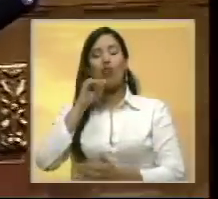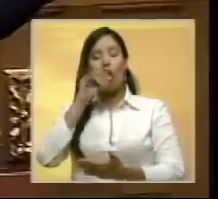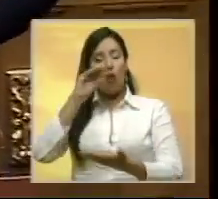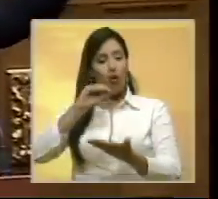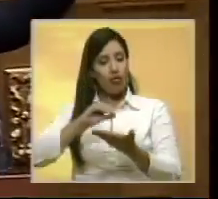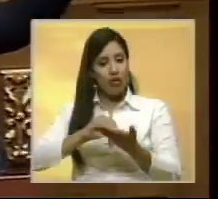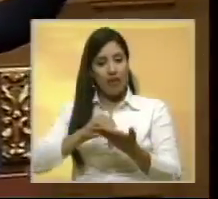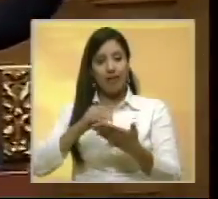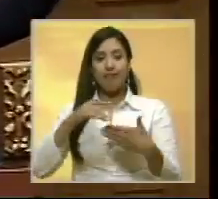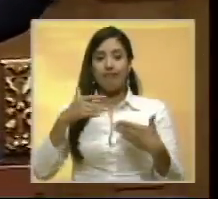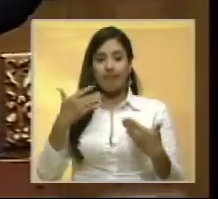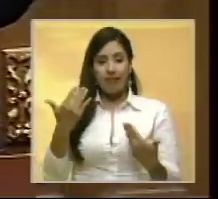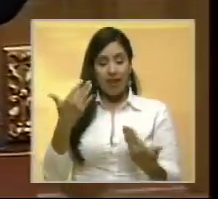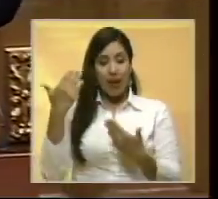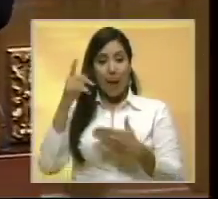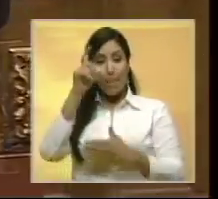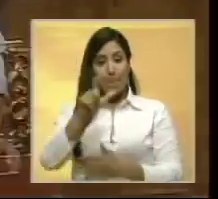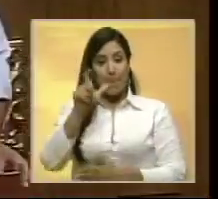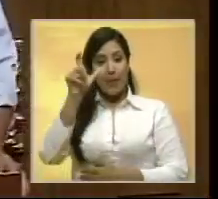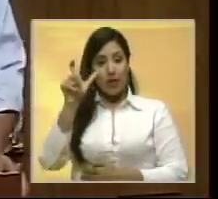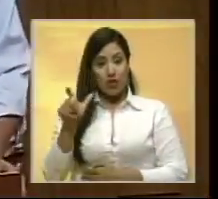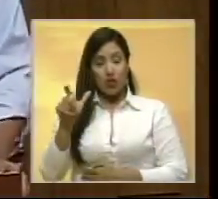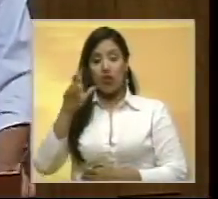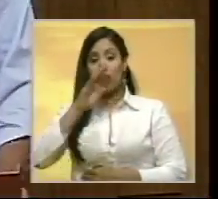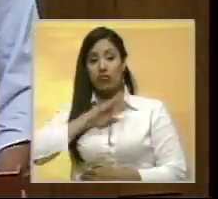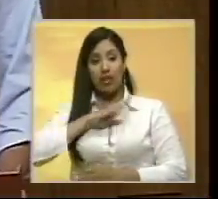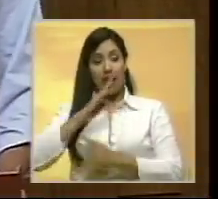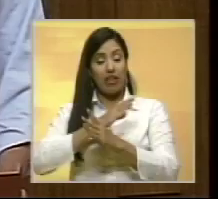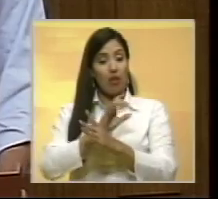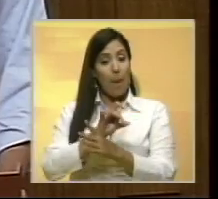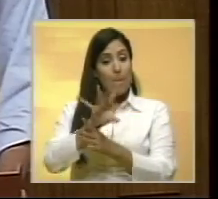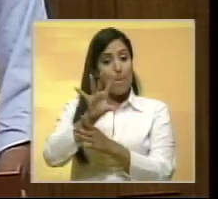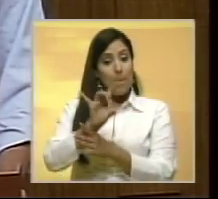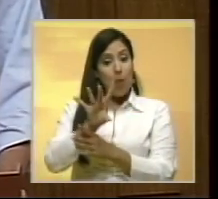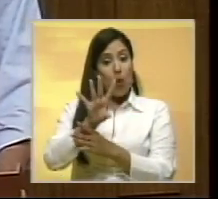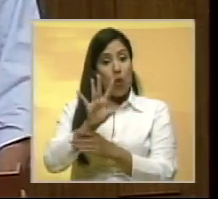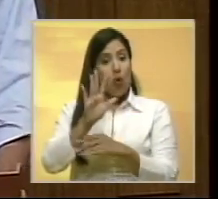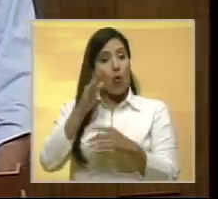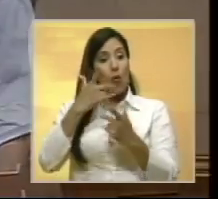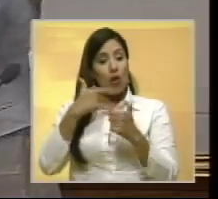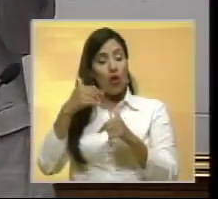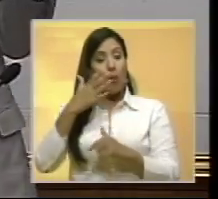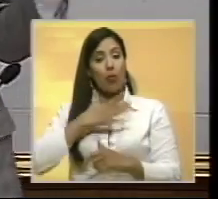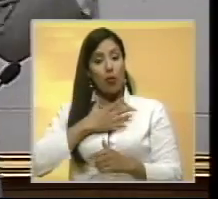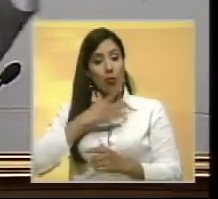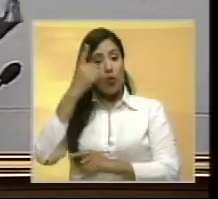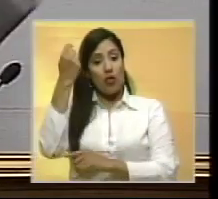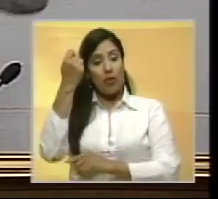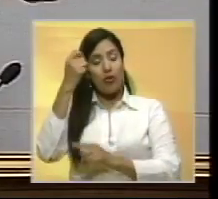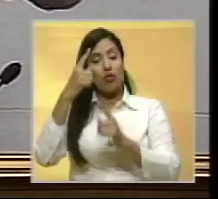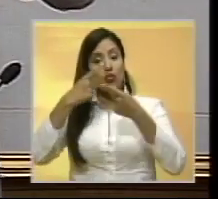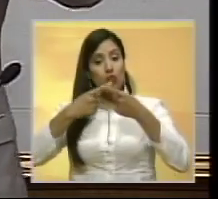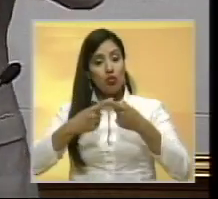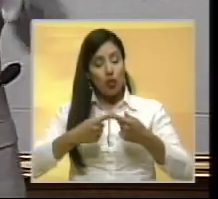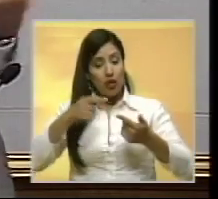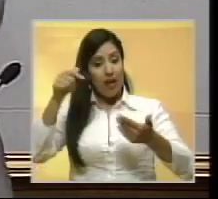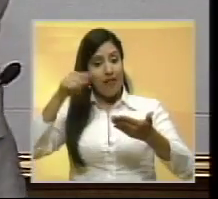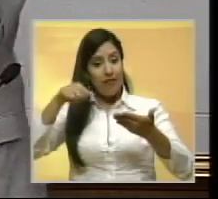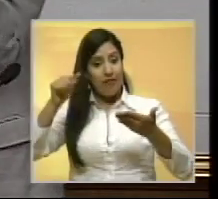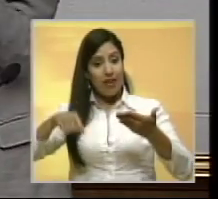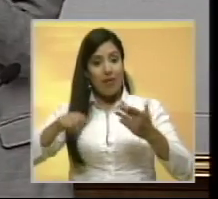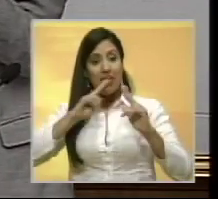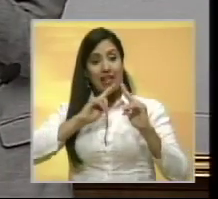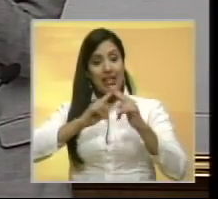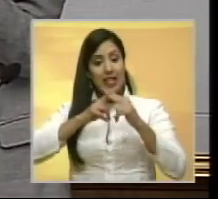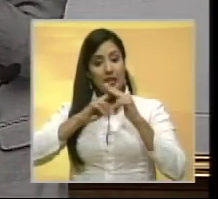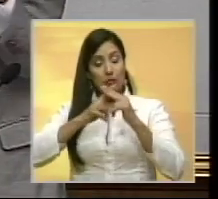ratificó que estos legisladores fueron suspendidas su proclamación, también la totalización de los